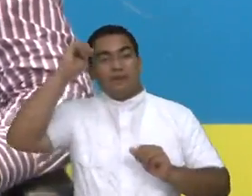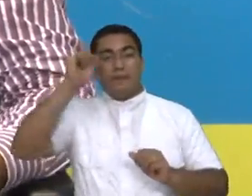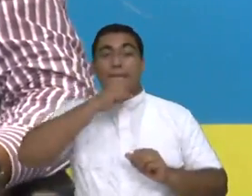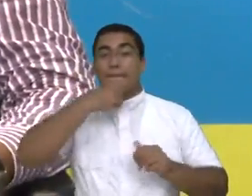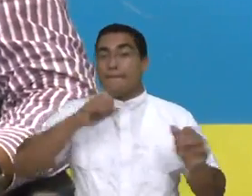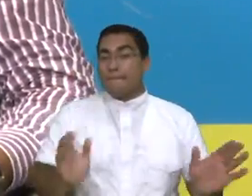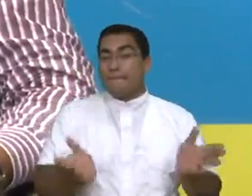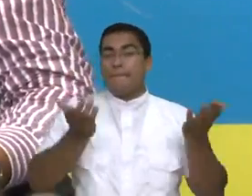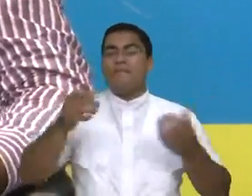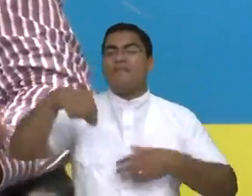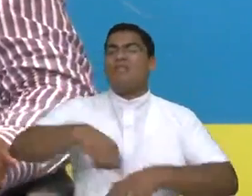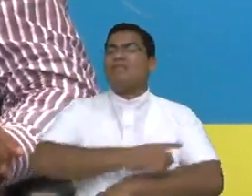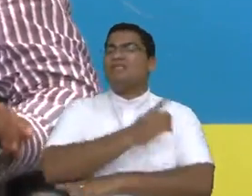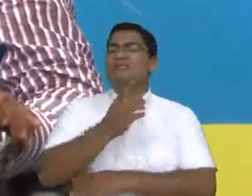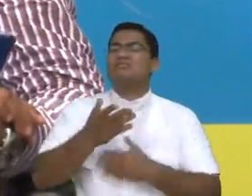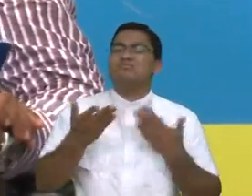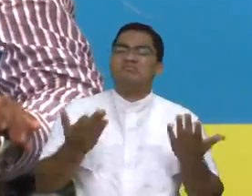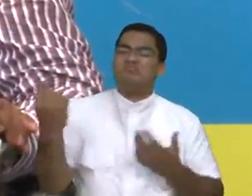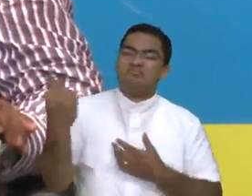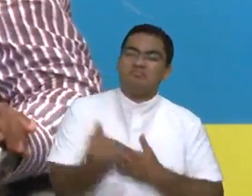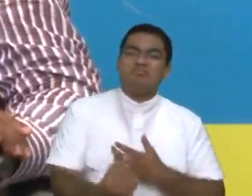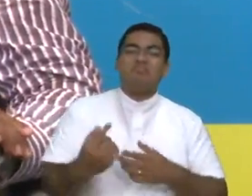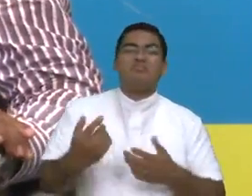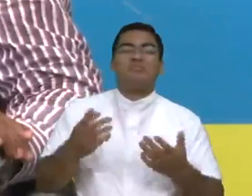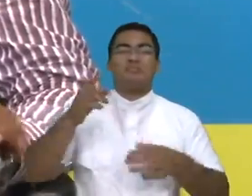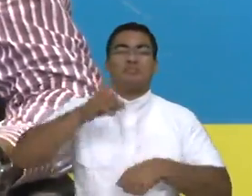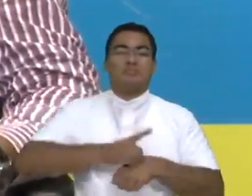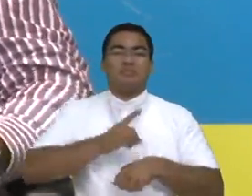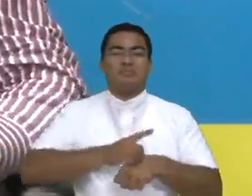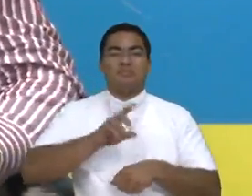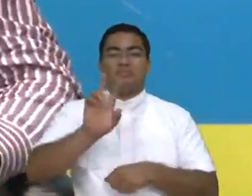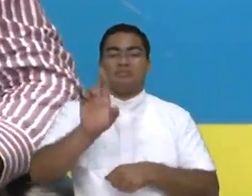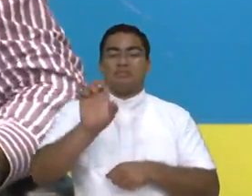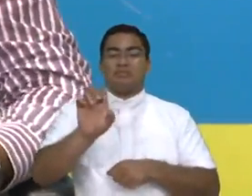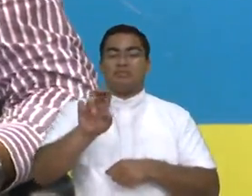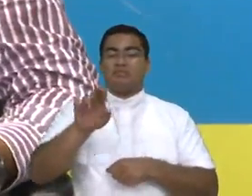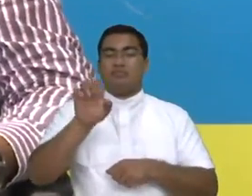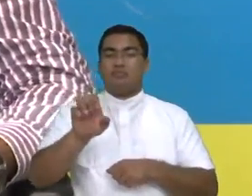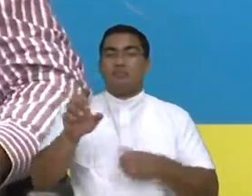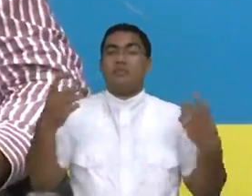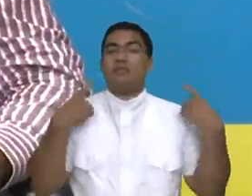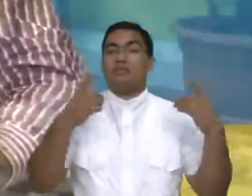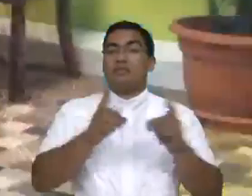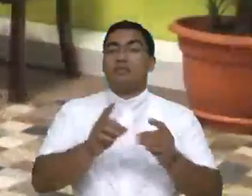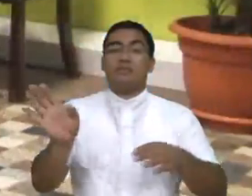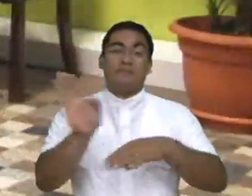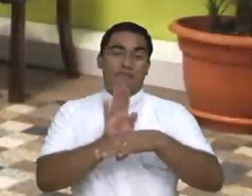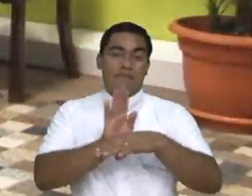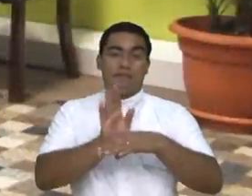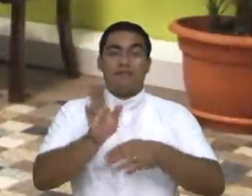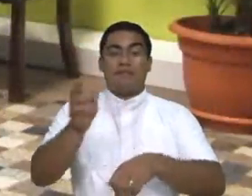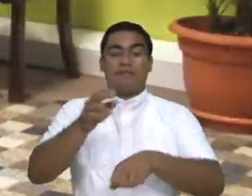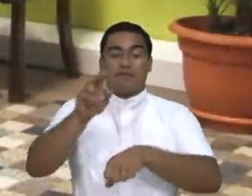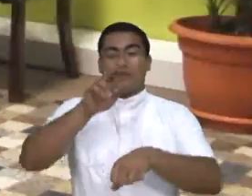mayores. El día de hoy tenemos como invitado al doctor René Berríos, quien es director del Banco Nacional de Sangre. Con él